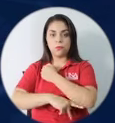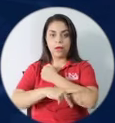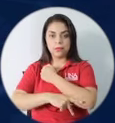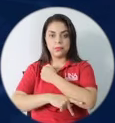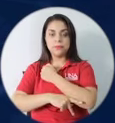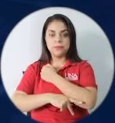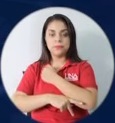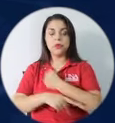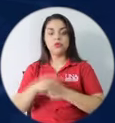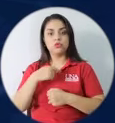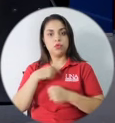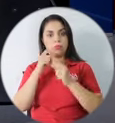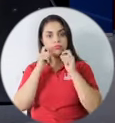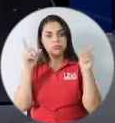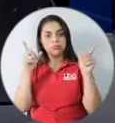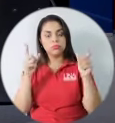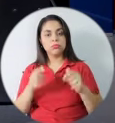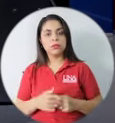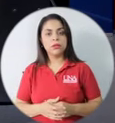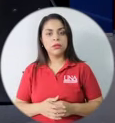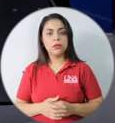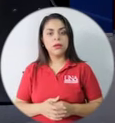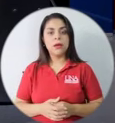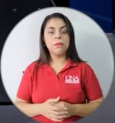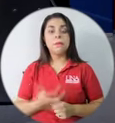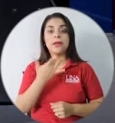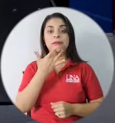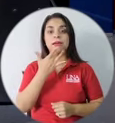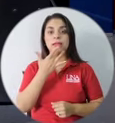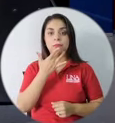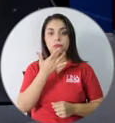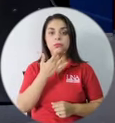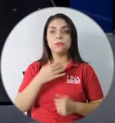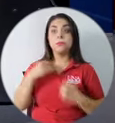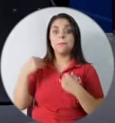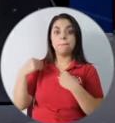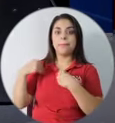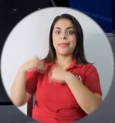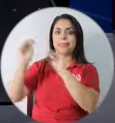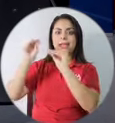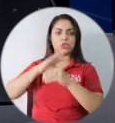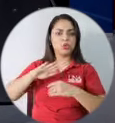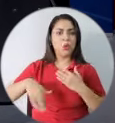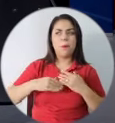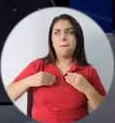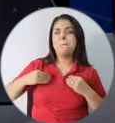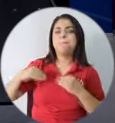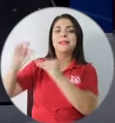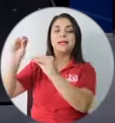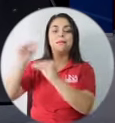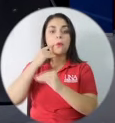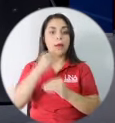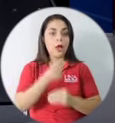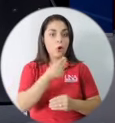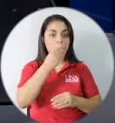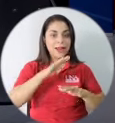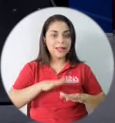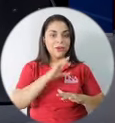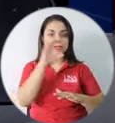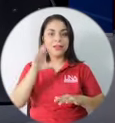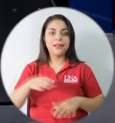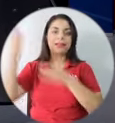vi en los resultados. Entonces, o sea, preferimos vender todo lo que se pueda afuera, pero para consumo interno se trae de otra parte. Se trae de otra parte.